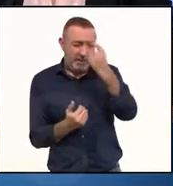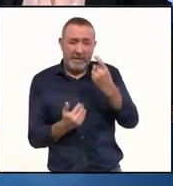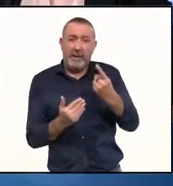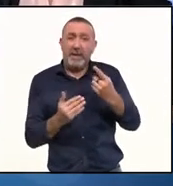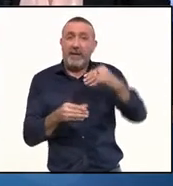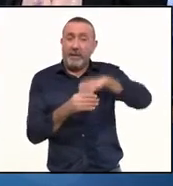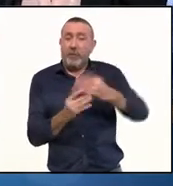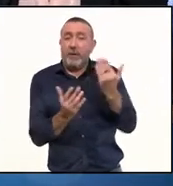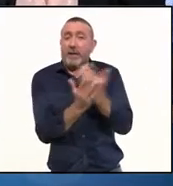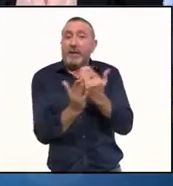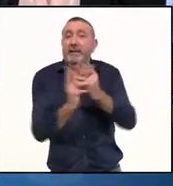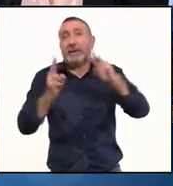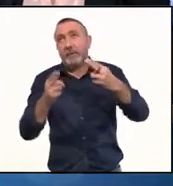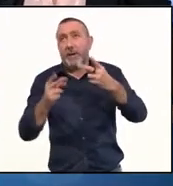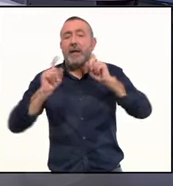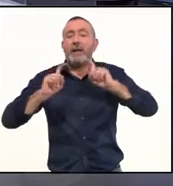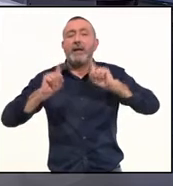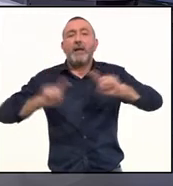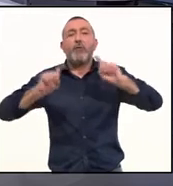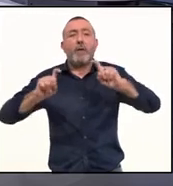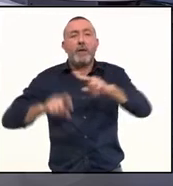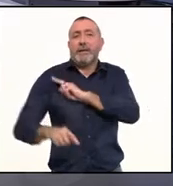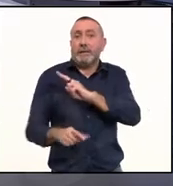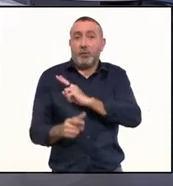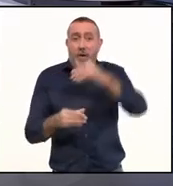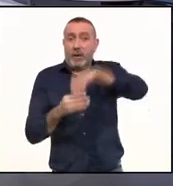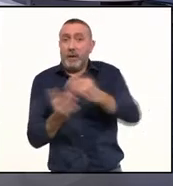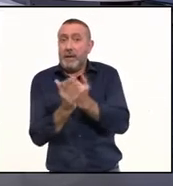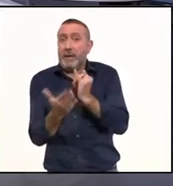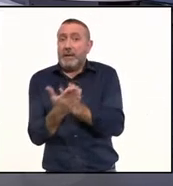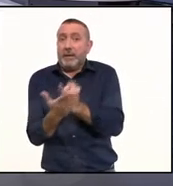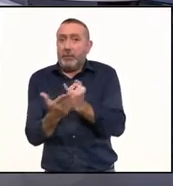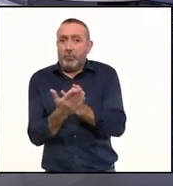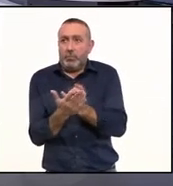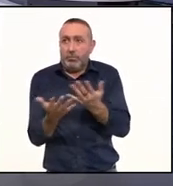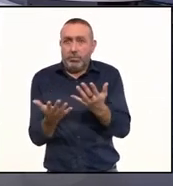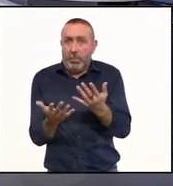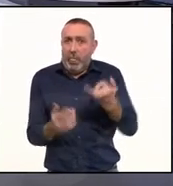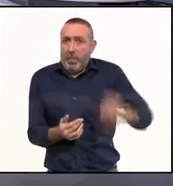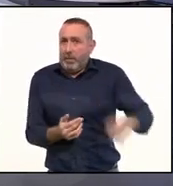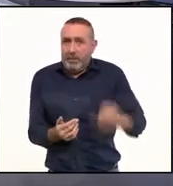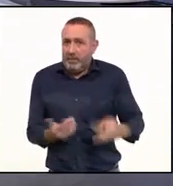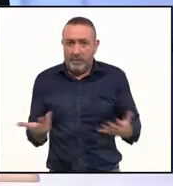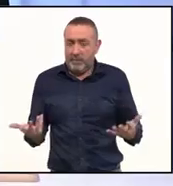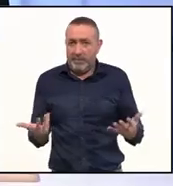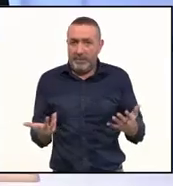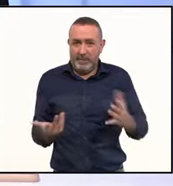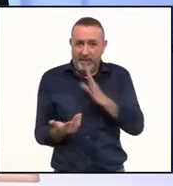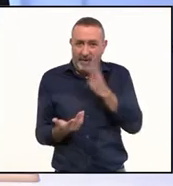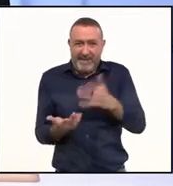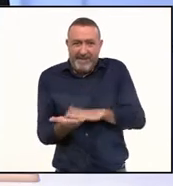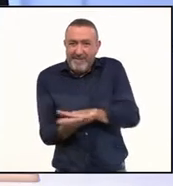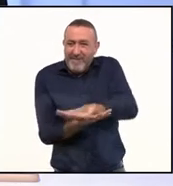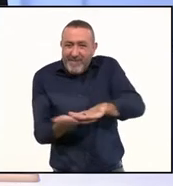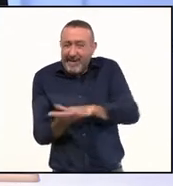educación sexual se podrá llamar así en el instituto y era y ahora lo pienso y me parece tan del pleistoceno superior las cosas parece